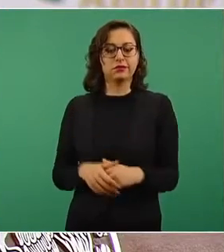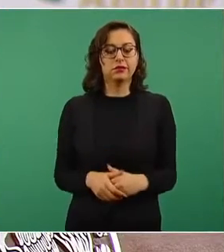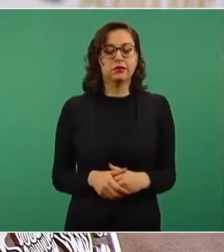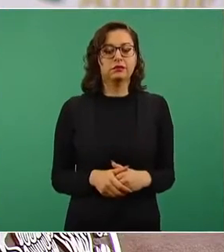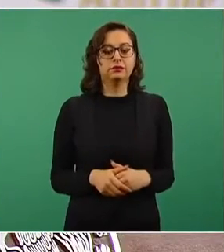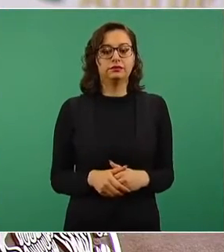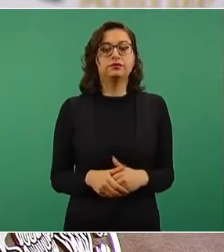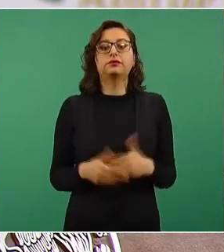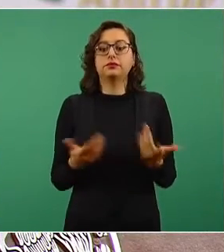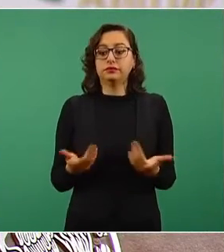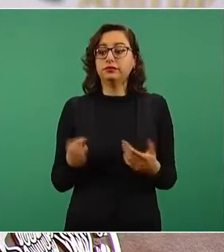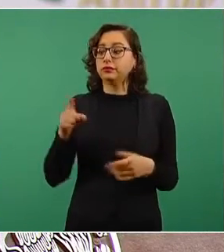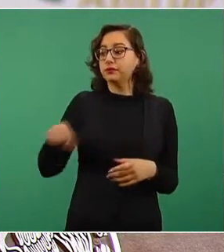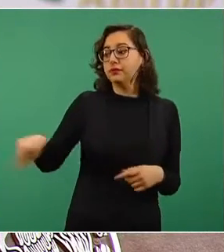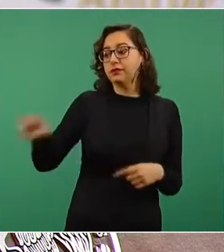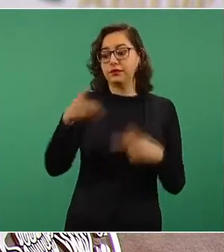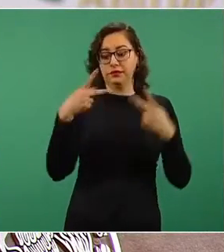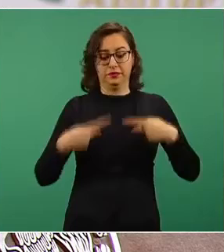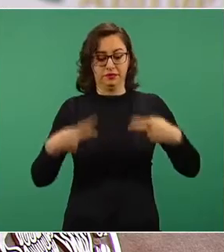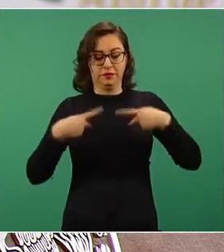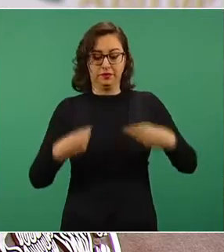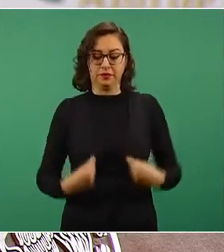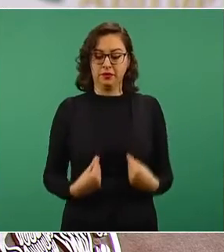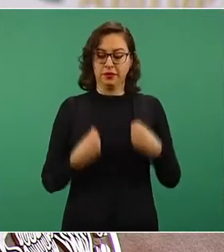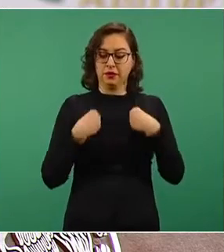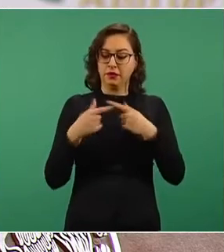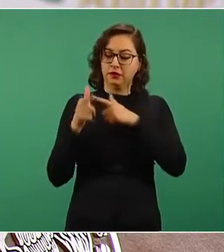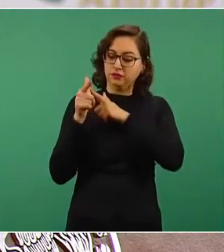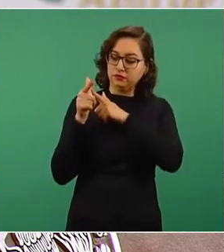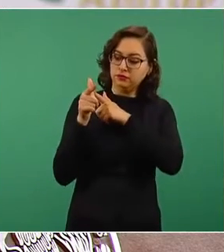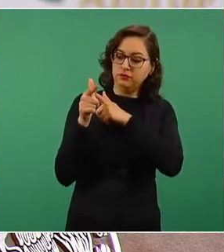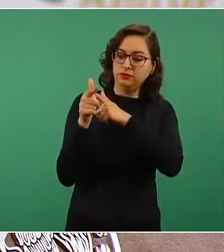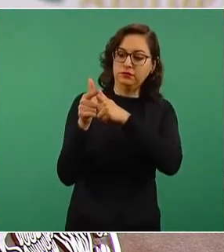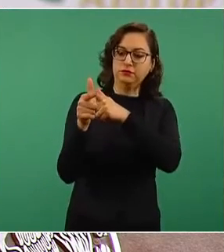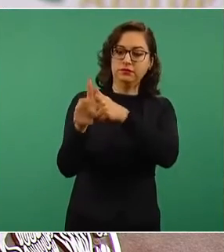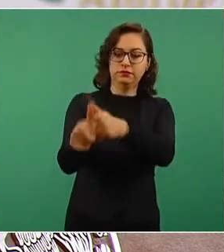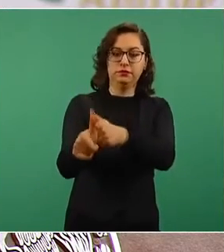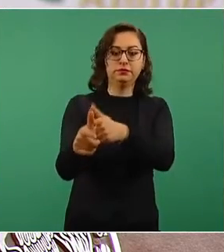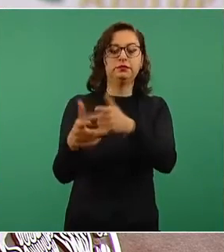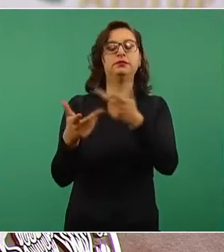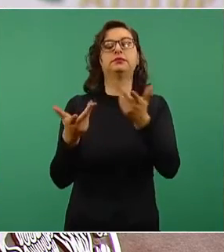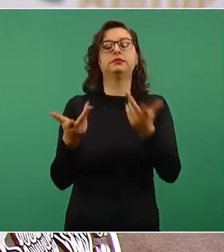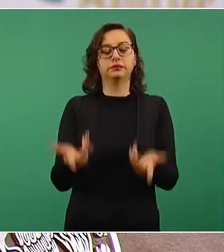la esperanza de vida en esos 14 años de nuestro gobierno.